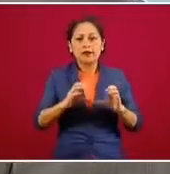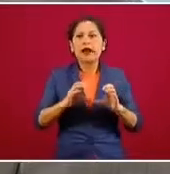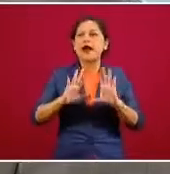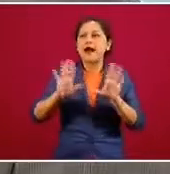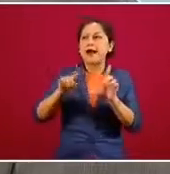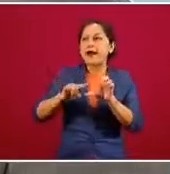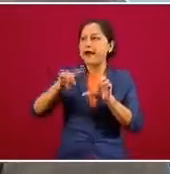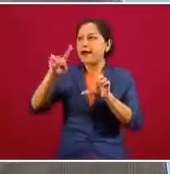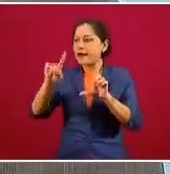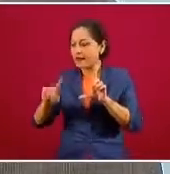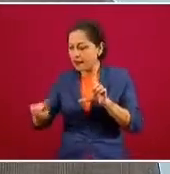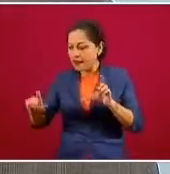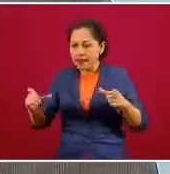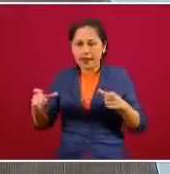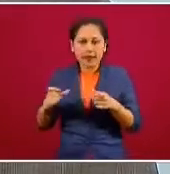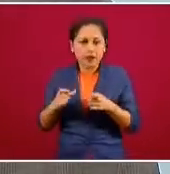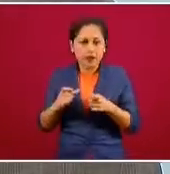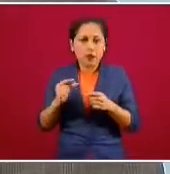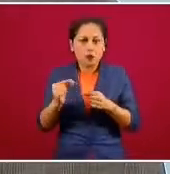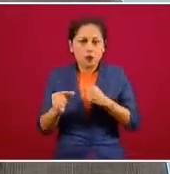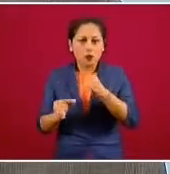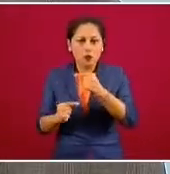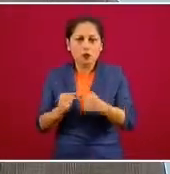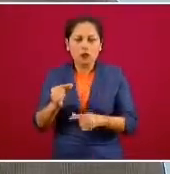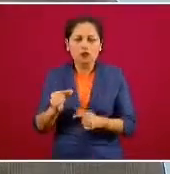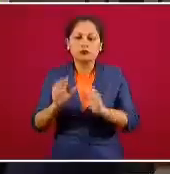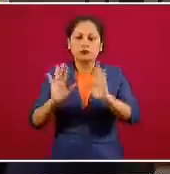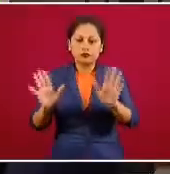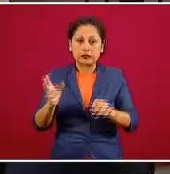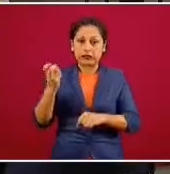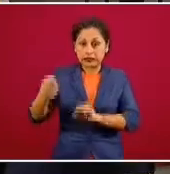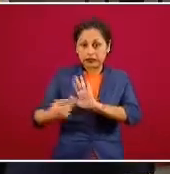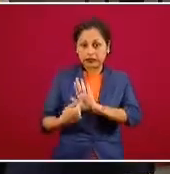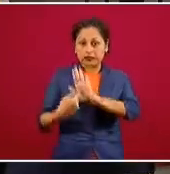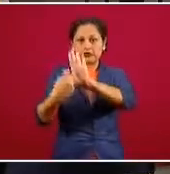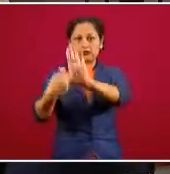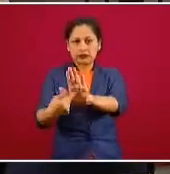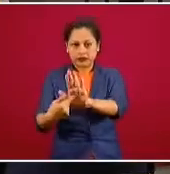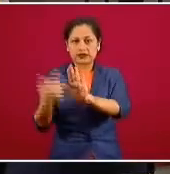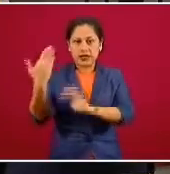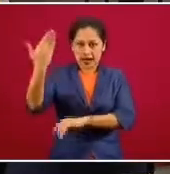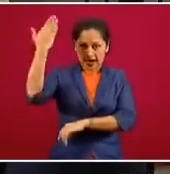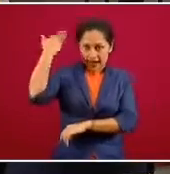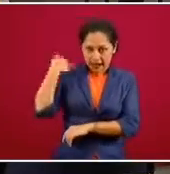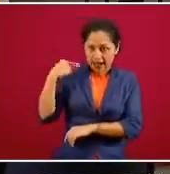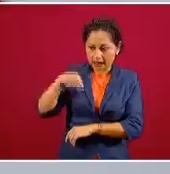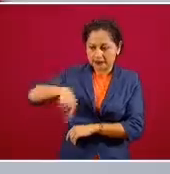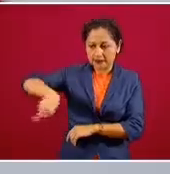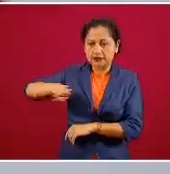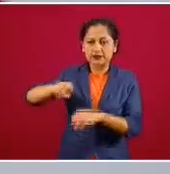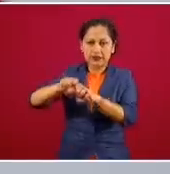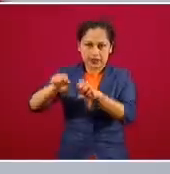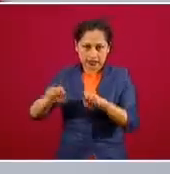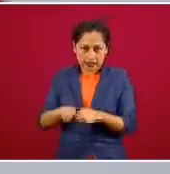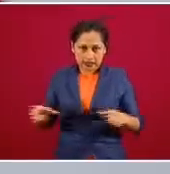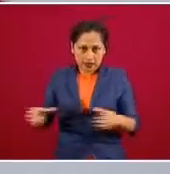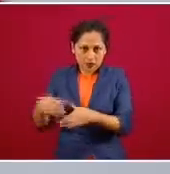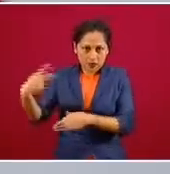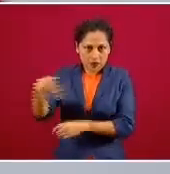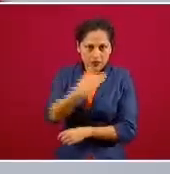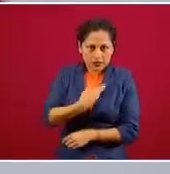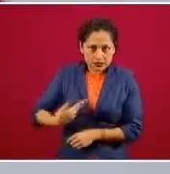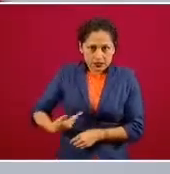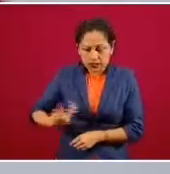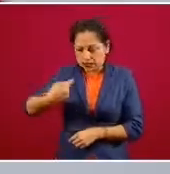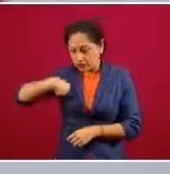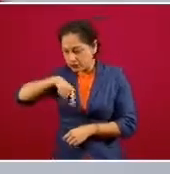a nombre de los distintos miembros del gabinete que estaban participando en el operativo y también